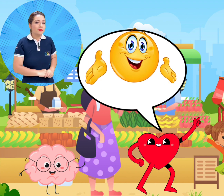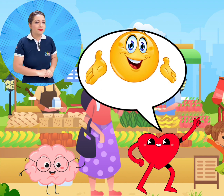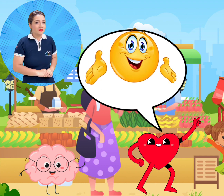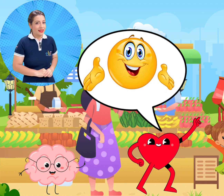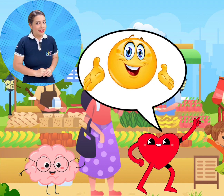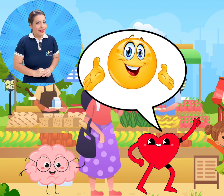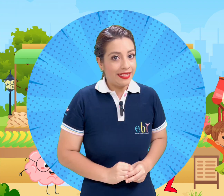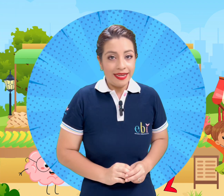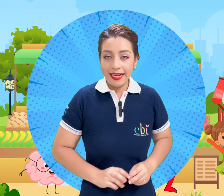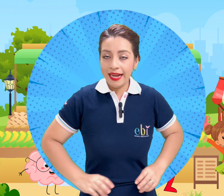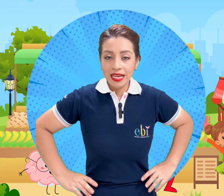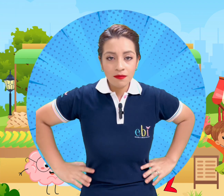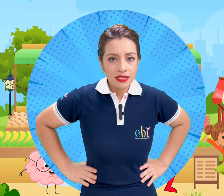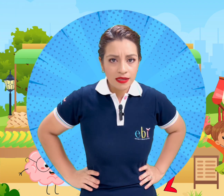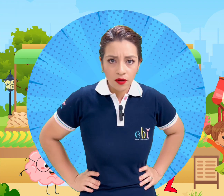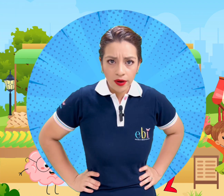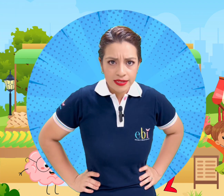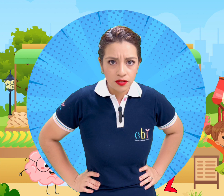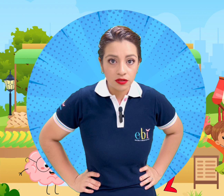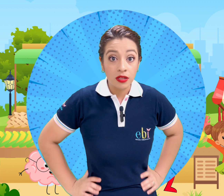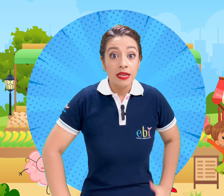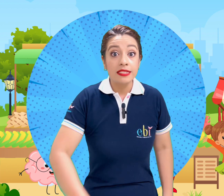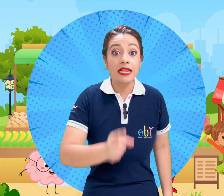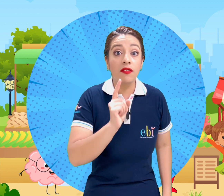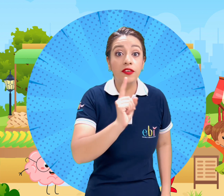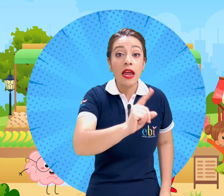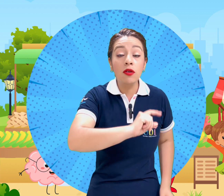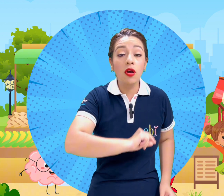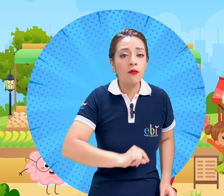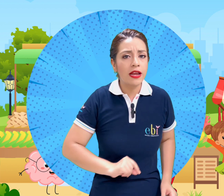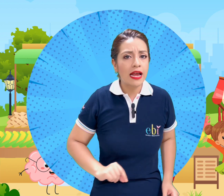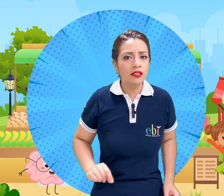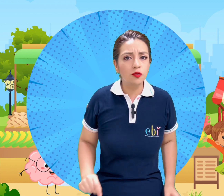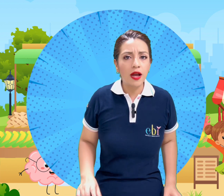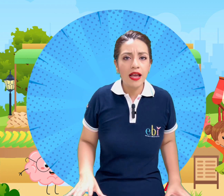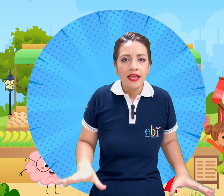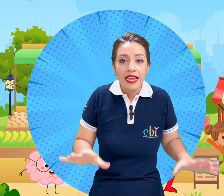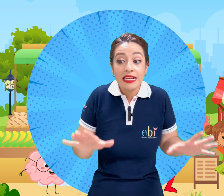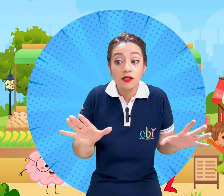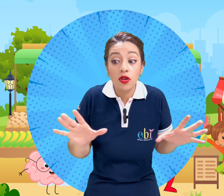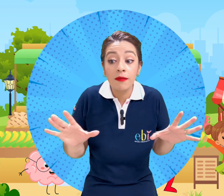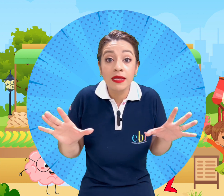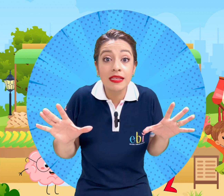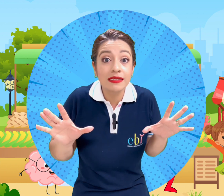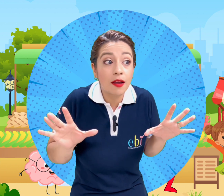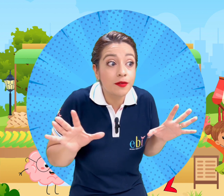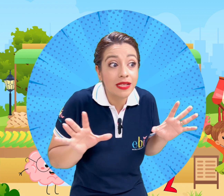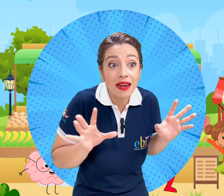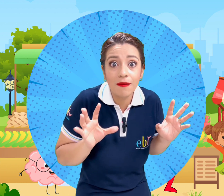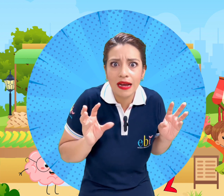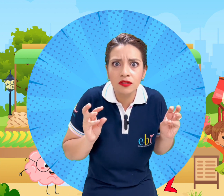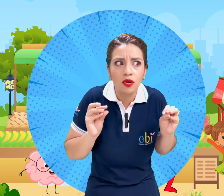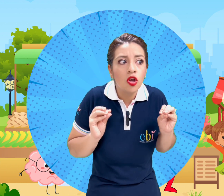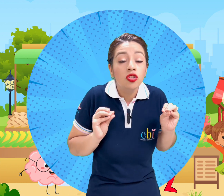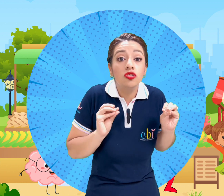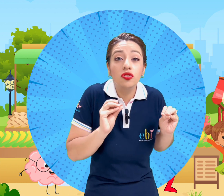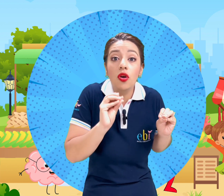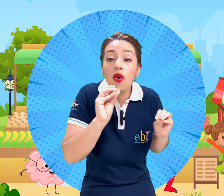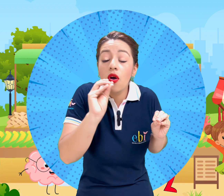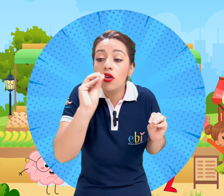tirados. Ay, Mr. Corazón, ¿ya vieron cómo él actúa? Él solamente está